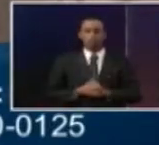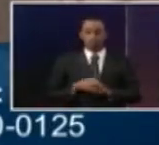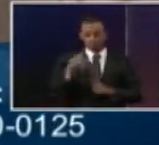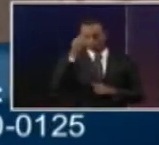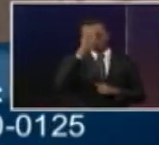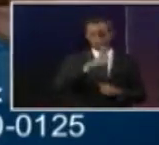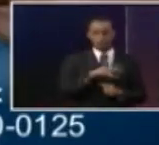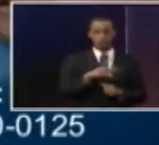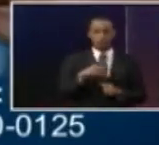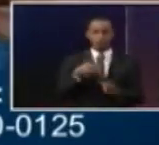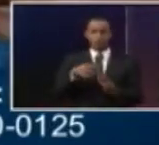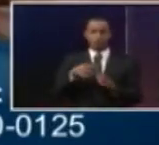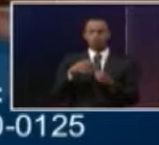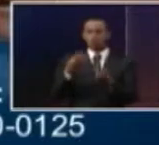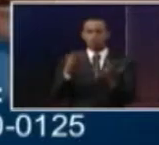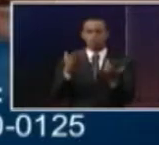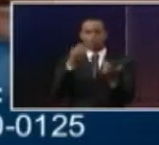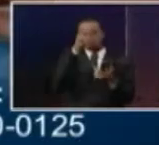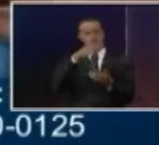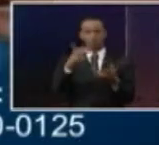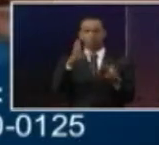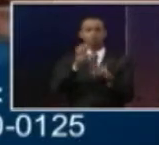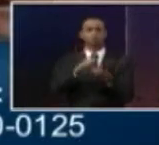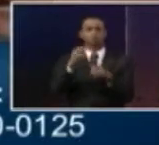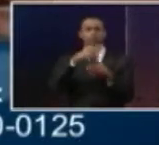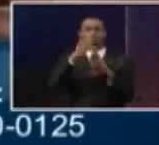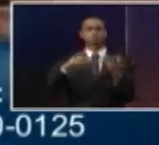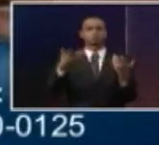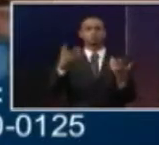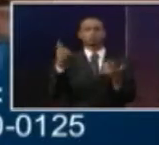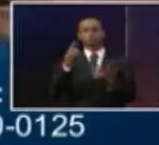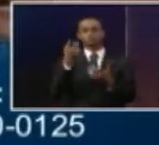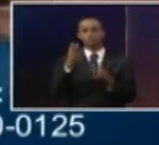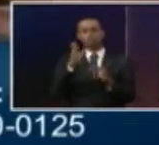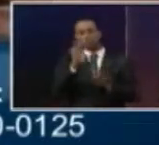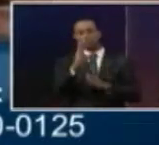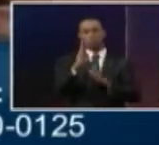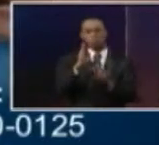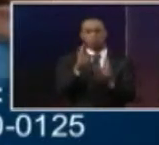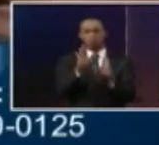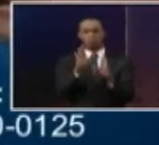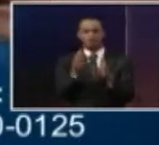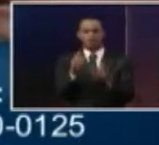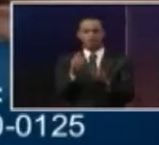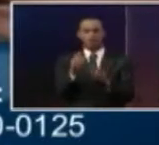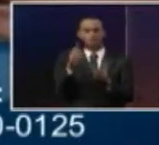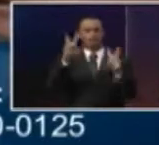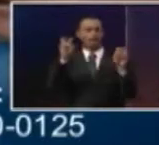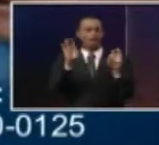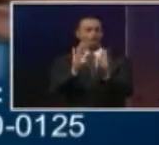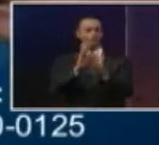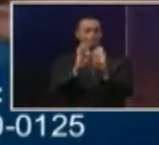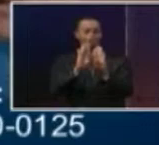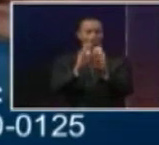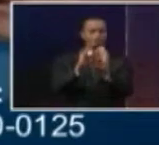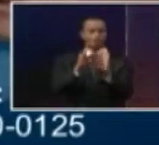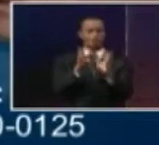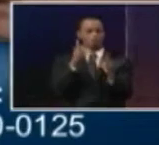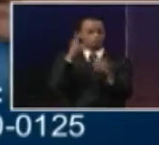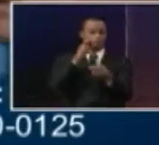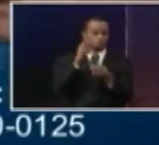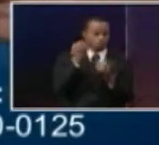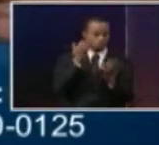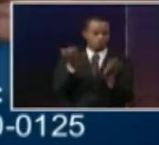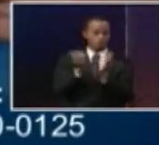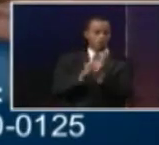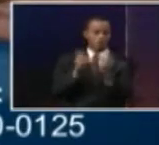temas, ellos siempre lo dan por terminado. Porque ellos siempre quieren tener la puerta a medio cerrada. Ellos ni la cierran ni la dejan abierta, la dejan así, para saber si la pueden